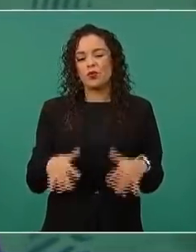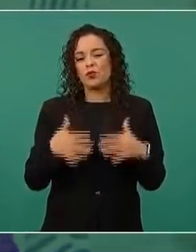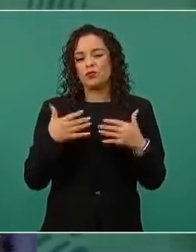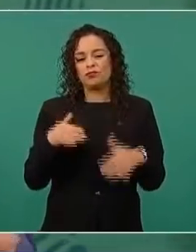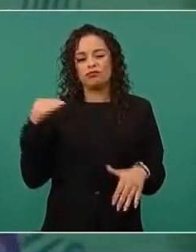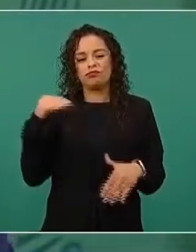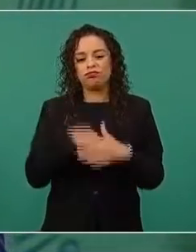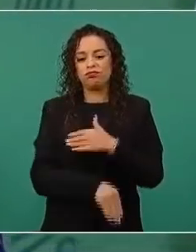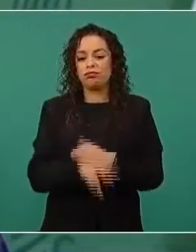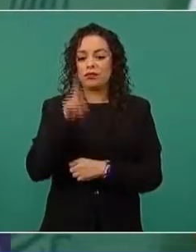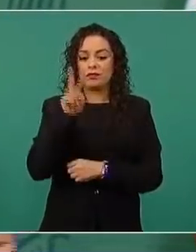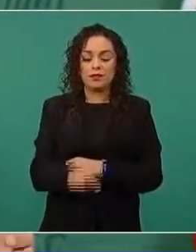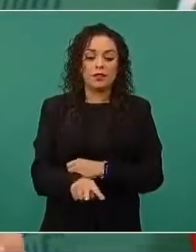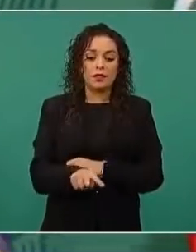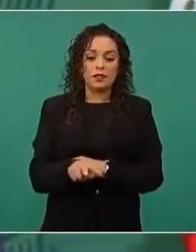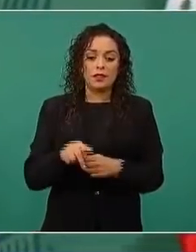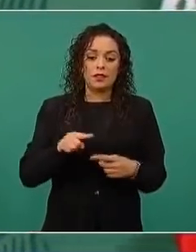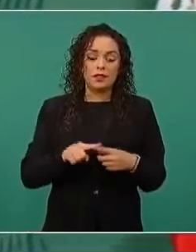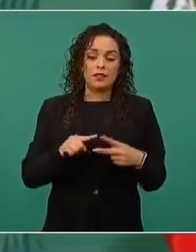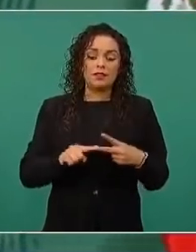Yo